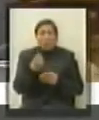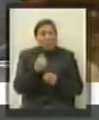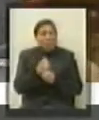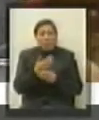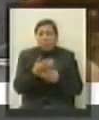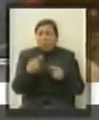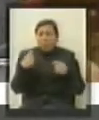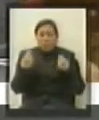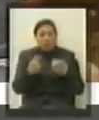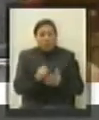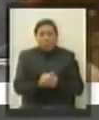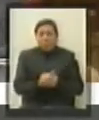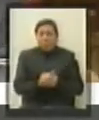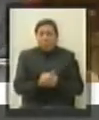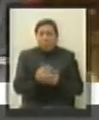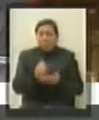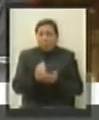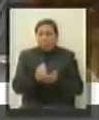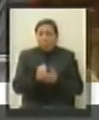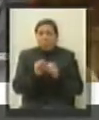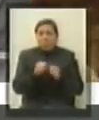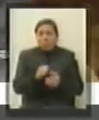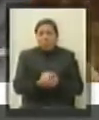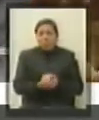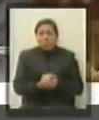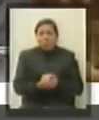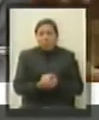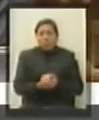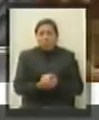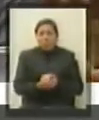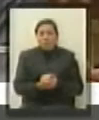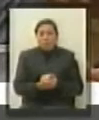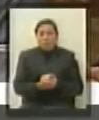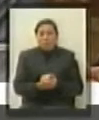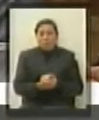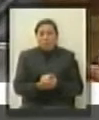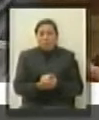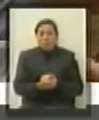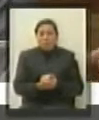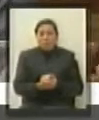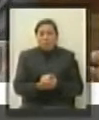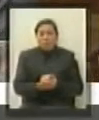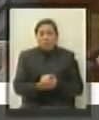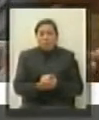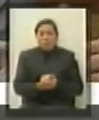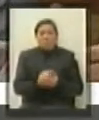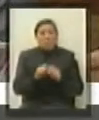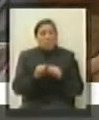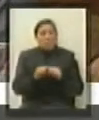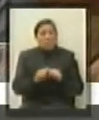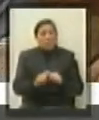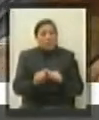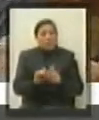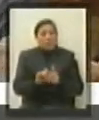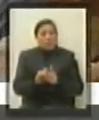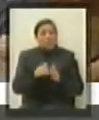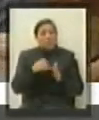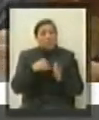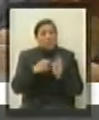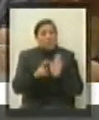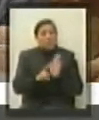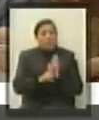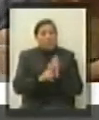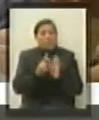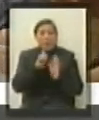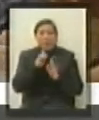en turismo. ¿Nos puede ayudar? Por supuesto. Por eso digo que permanentemente mi voluntad